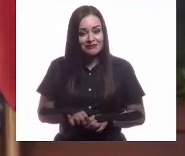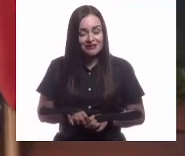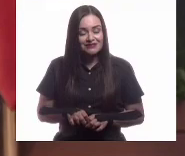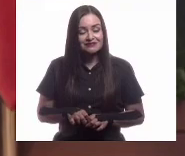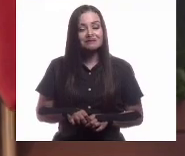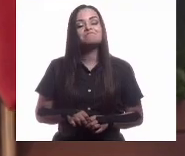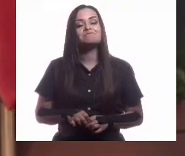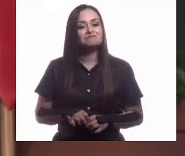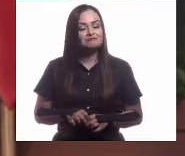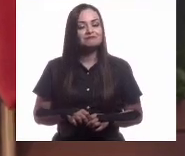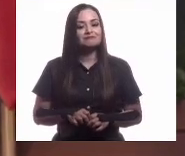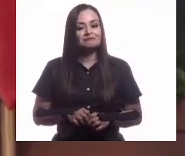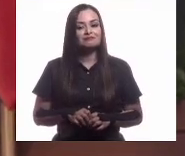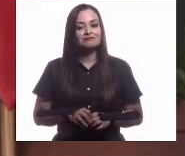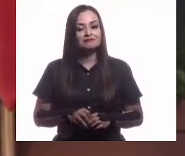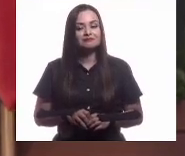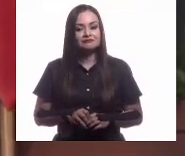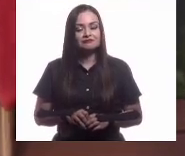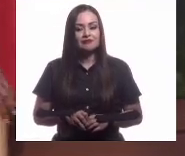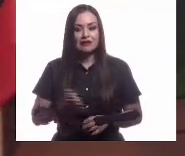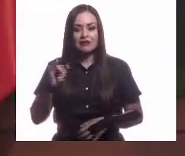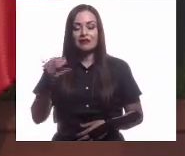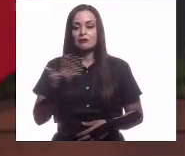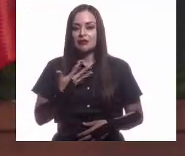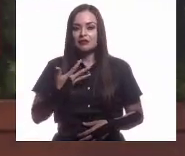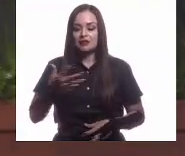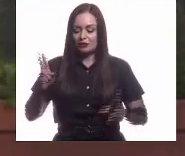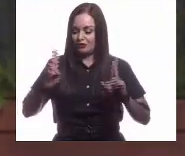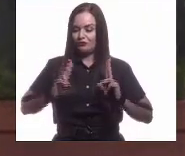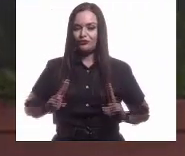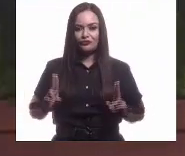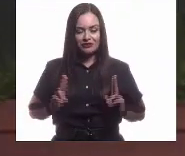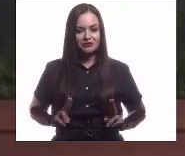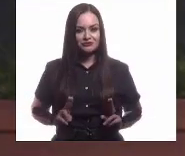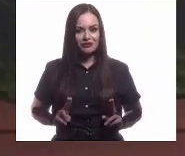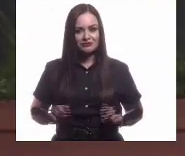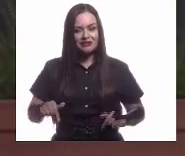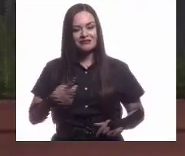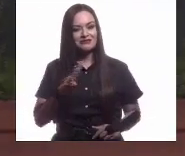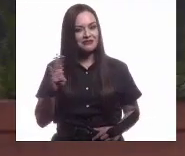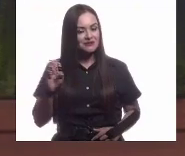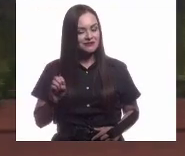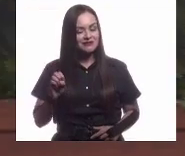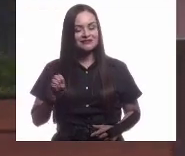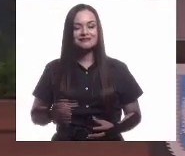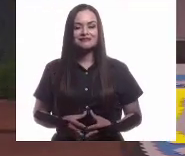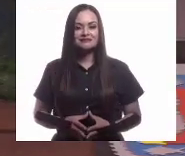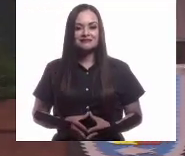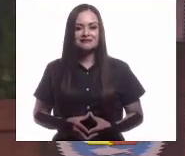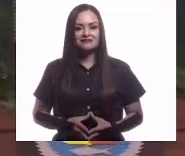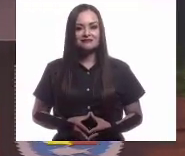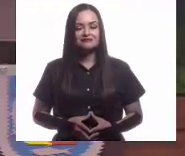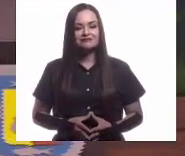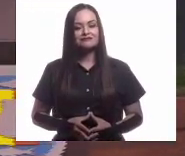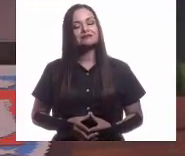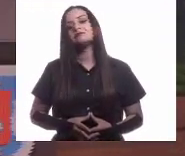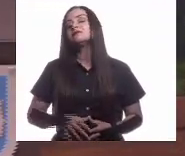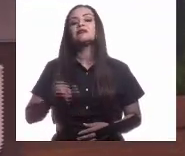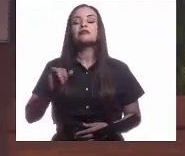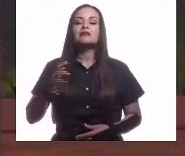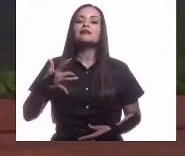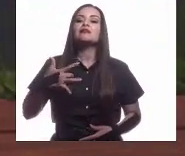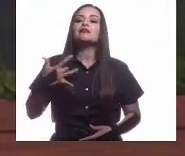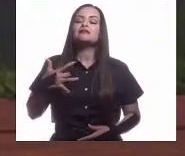gente, porque portan nuestra camiseta y junto con ella portan nuestra esperanza. Encarnan nuestro